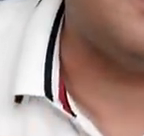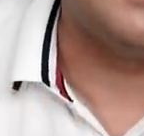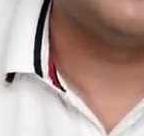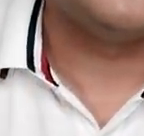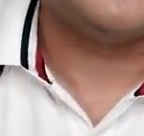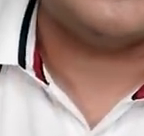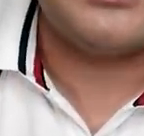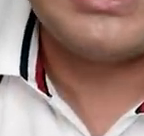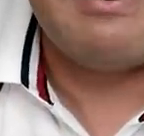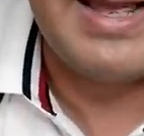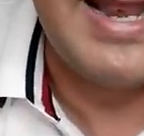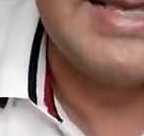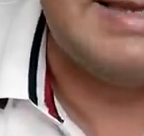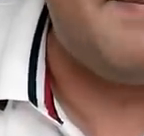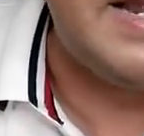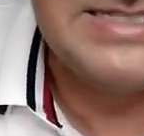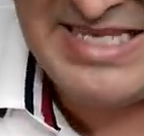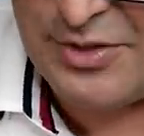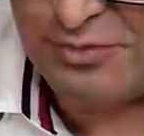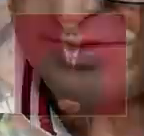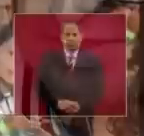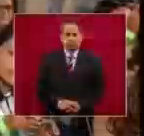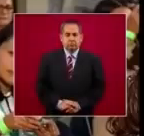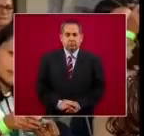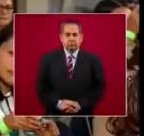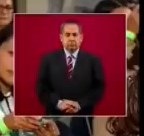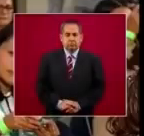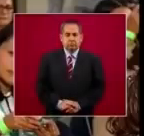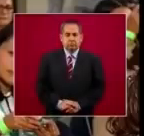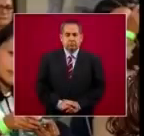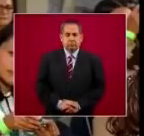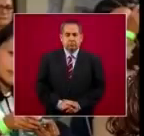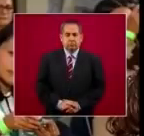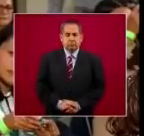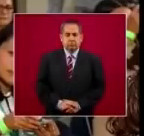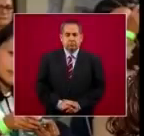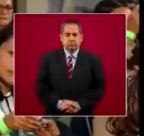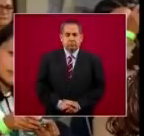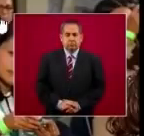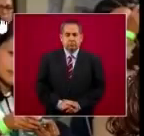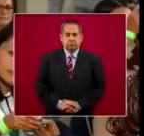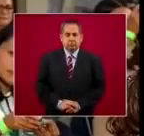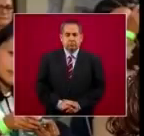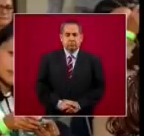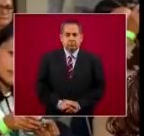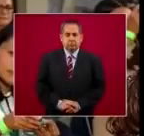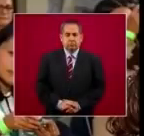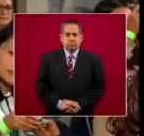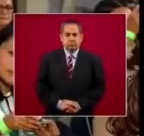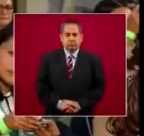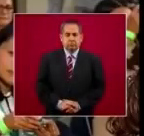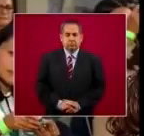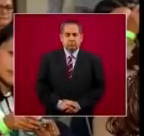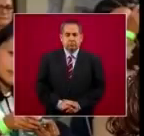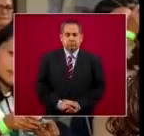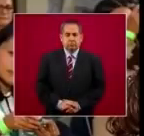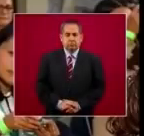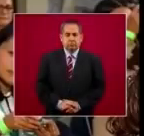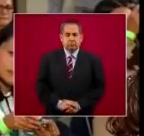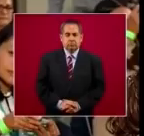laptop. Hace una semana se aparecieron en la mañanera, si se acuerdan, una reportera de Vice